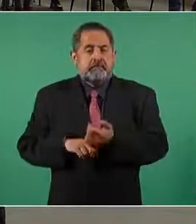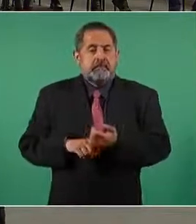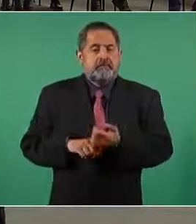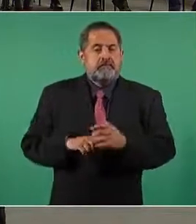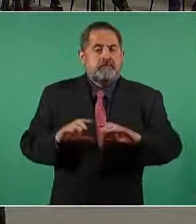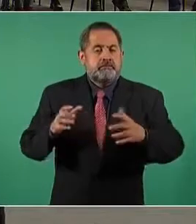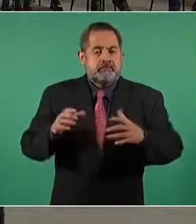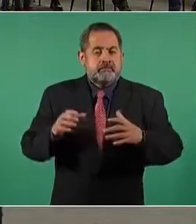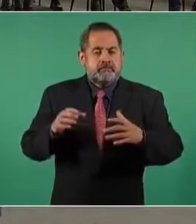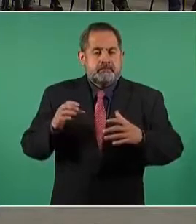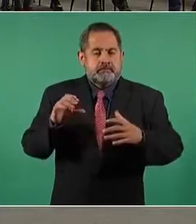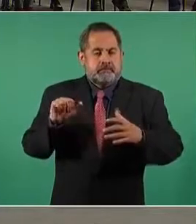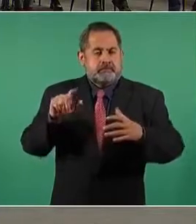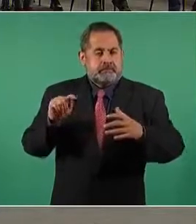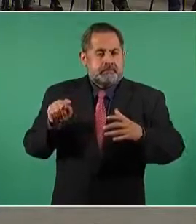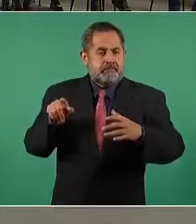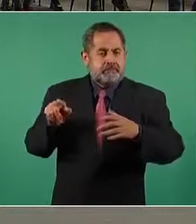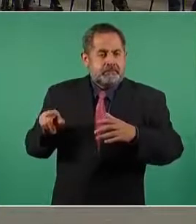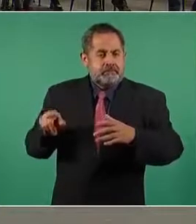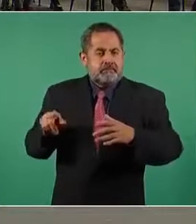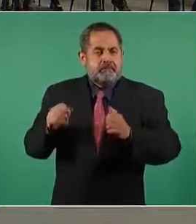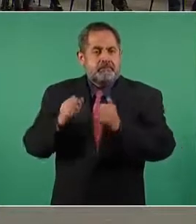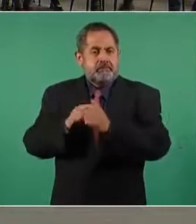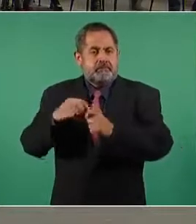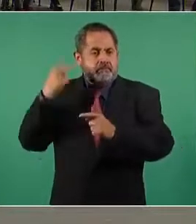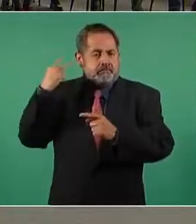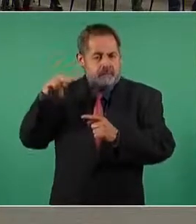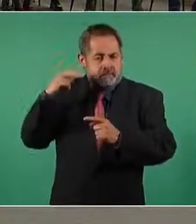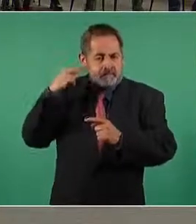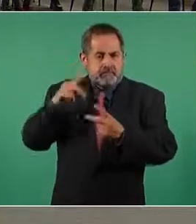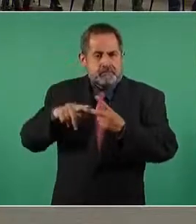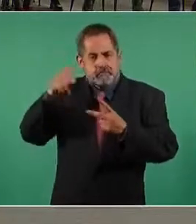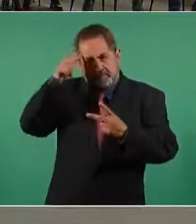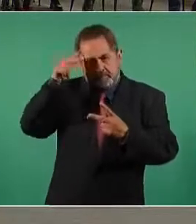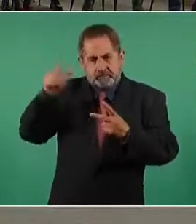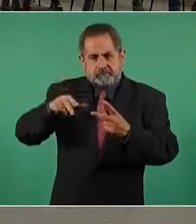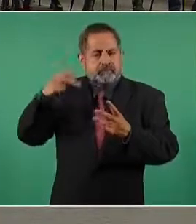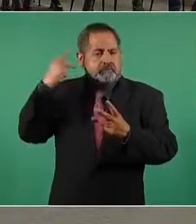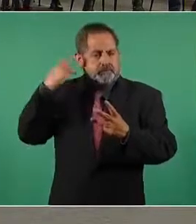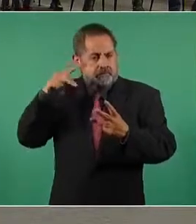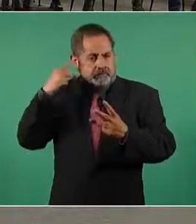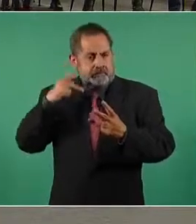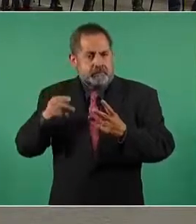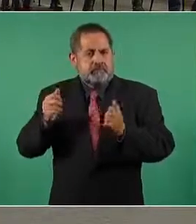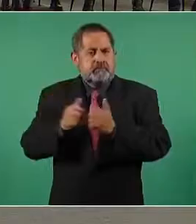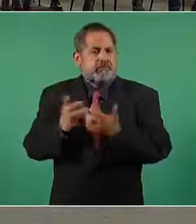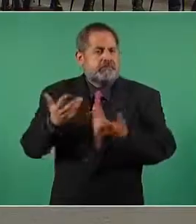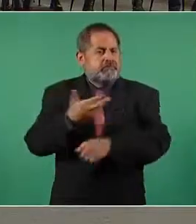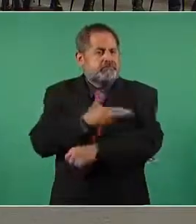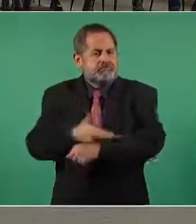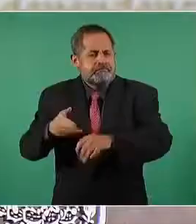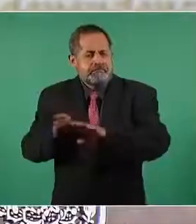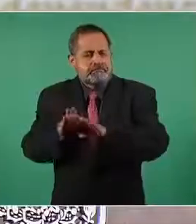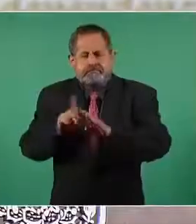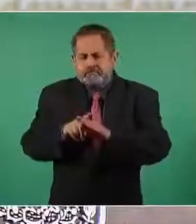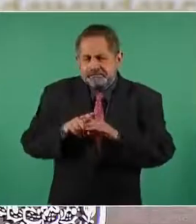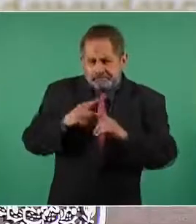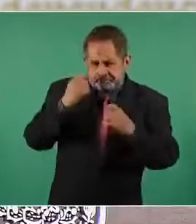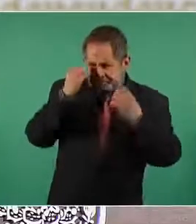en estrecha coordinación con los gobiernos de Veracruz, Hidalgo y Puebla, llevó a cabo la